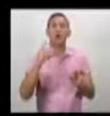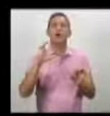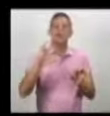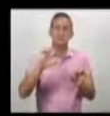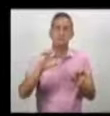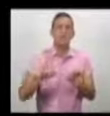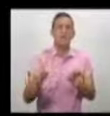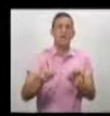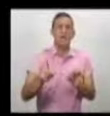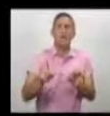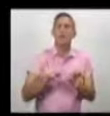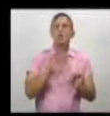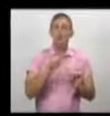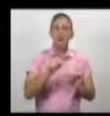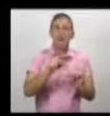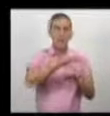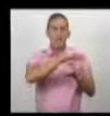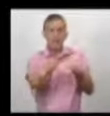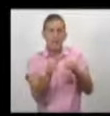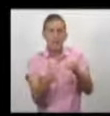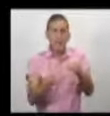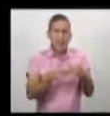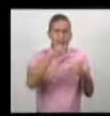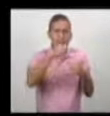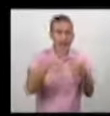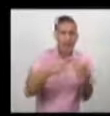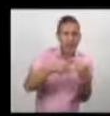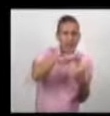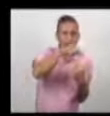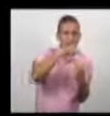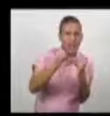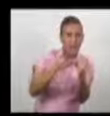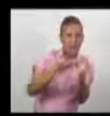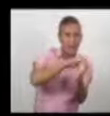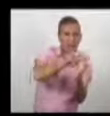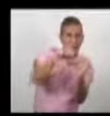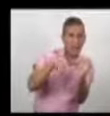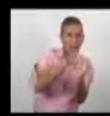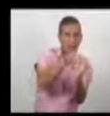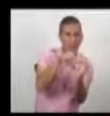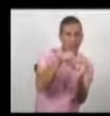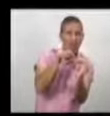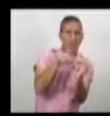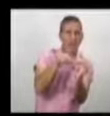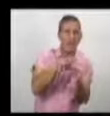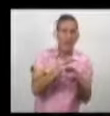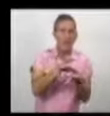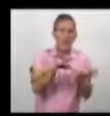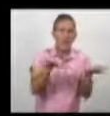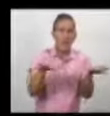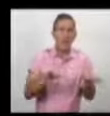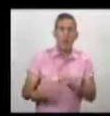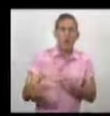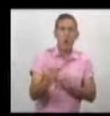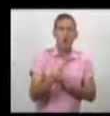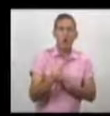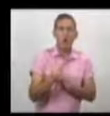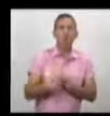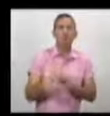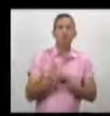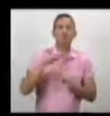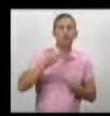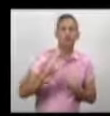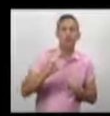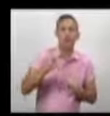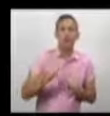envoltura nuclear. Ese material nuclear se encuentra disuelto, disperso en todo el citoplasma, como pueden